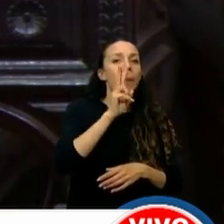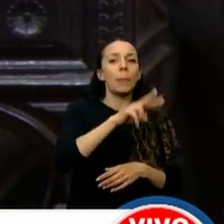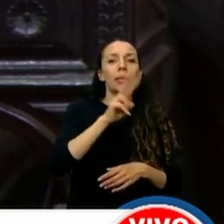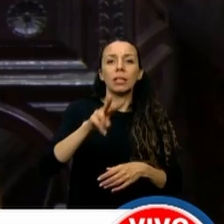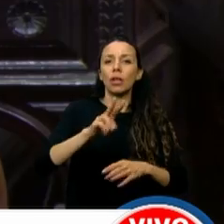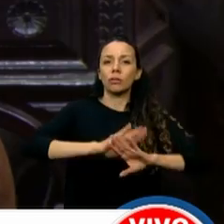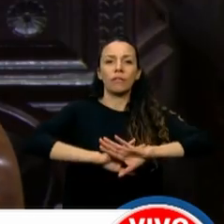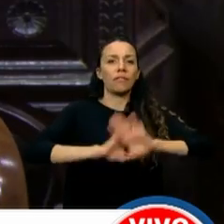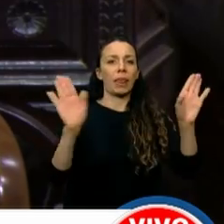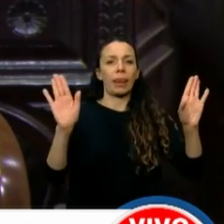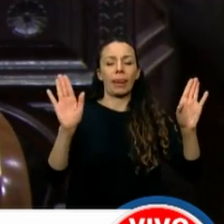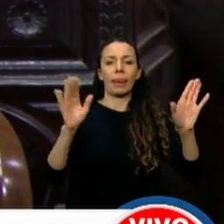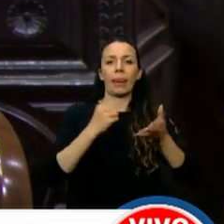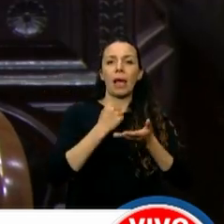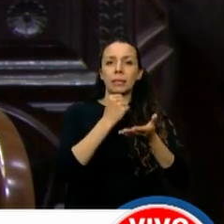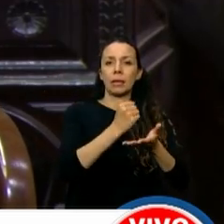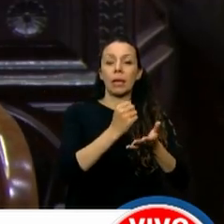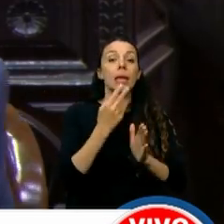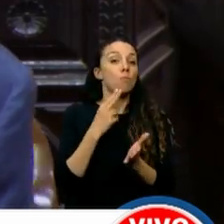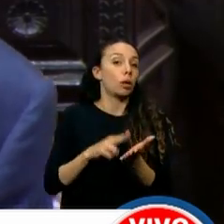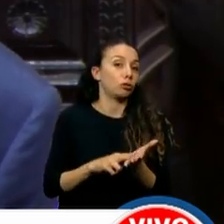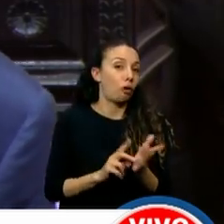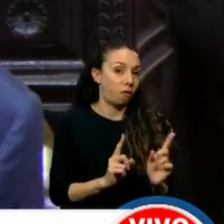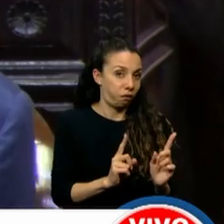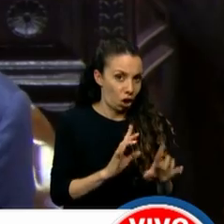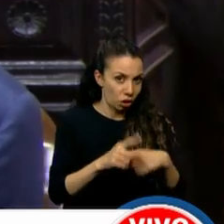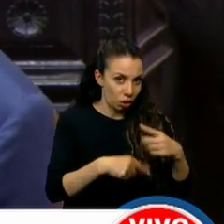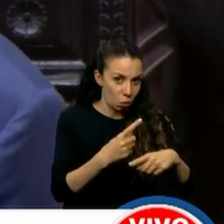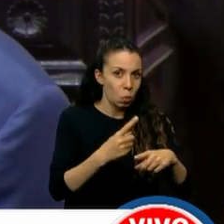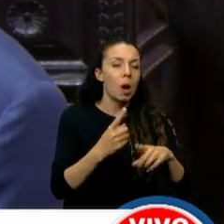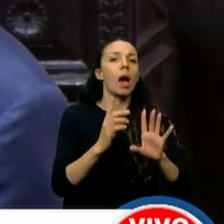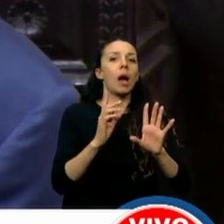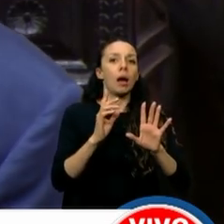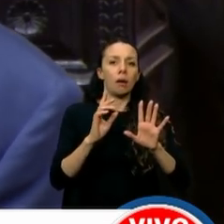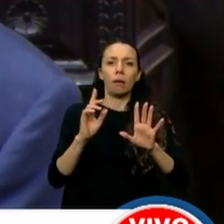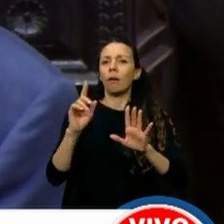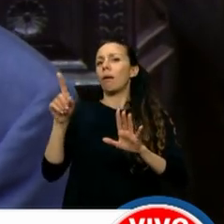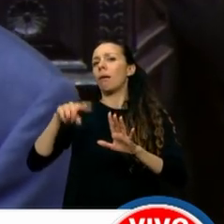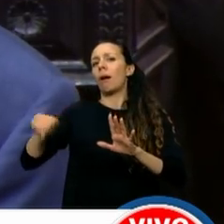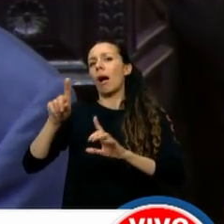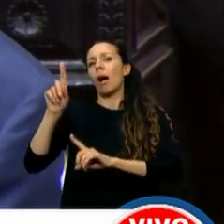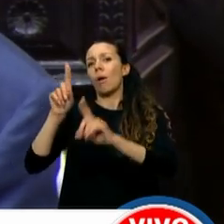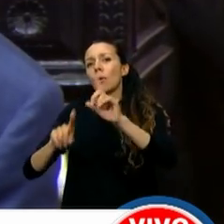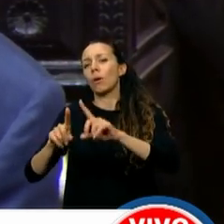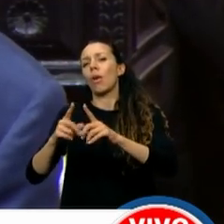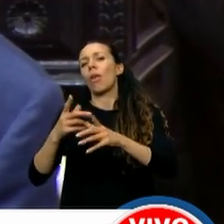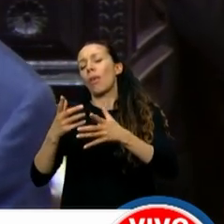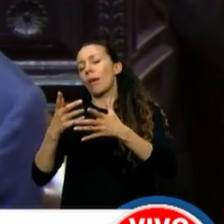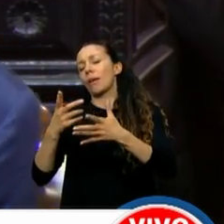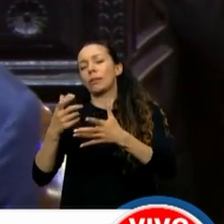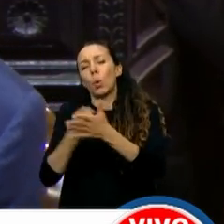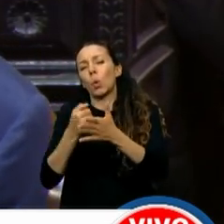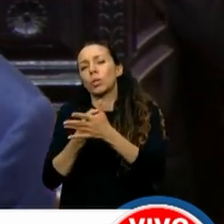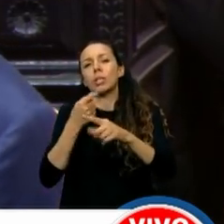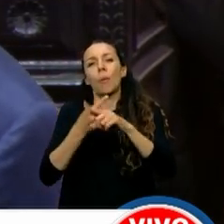esas asignaciones no los impuestos no los defensores de la baja de impuestos decidieron